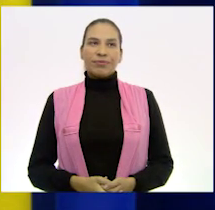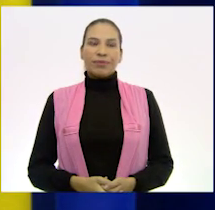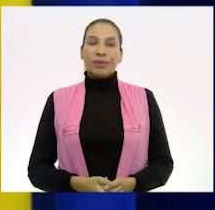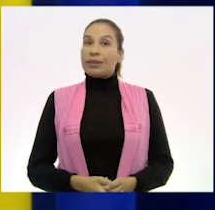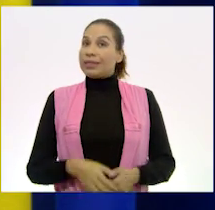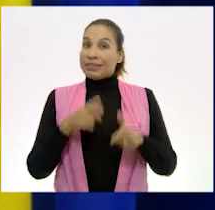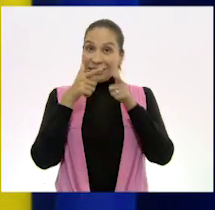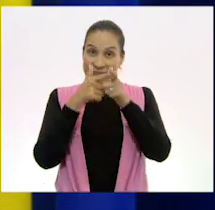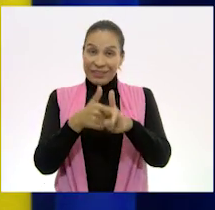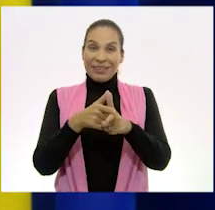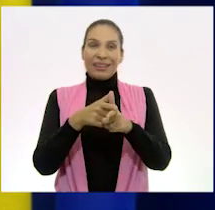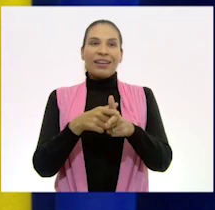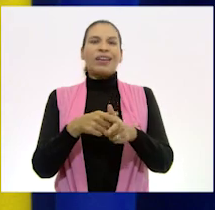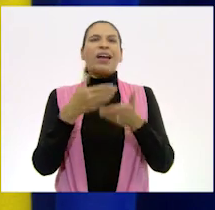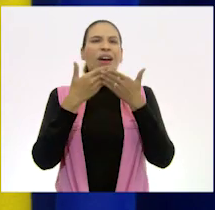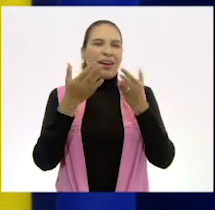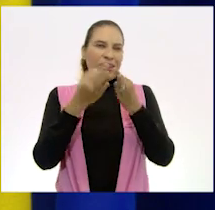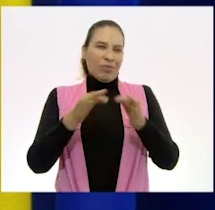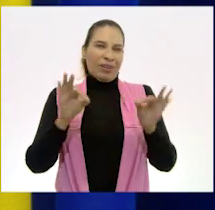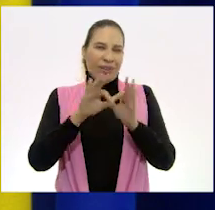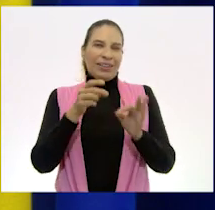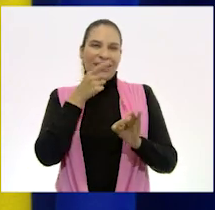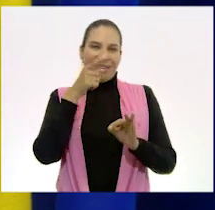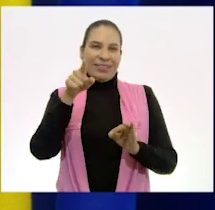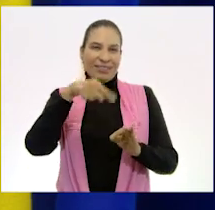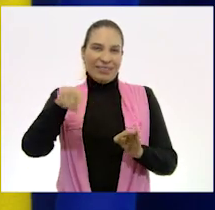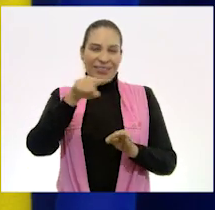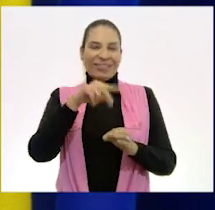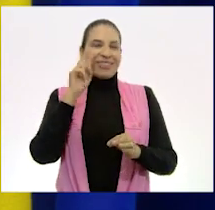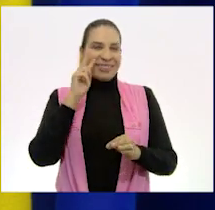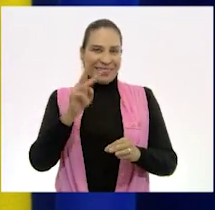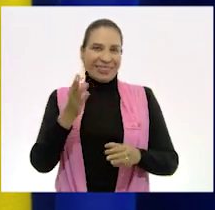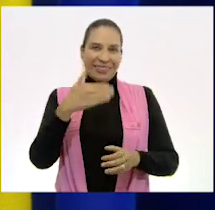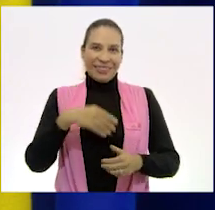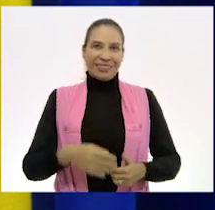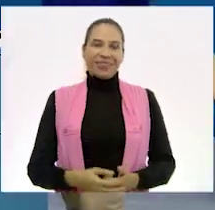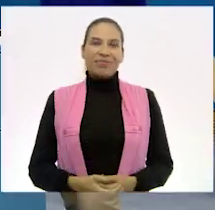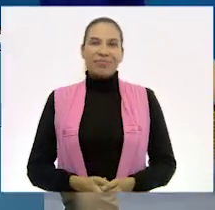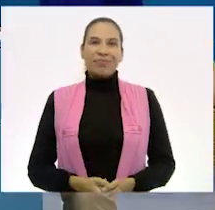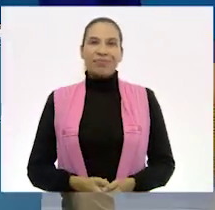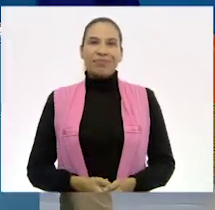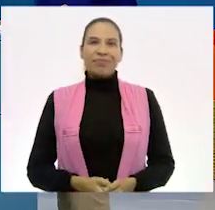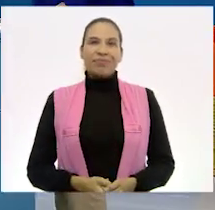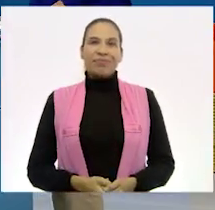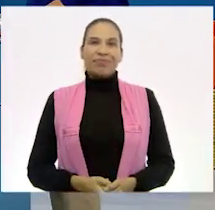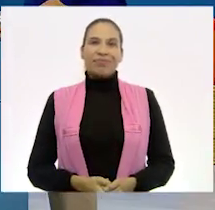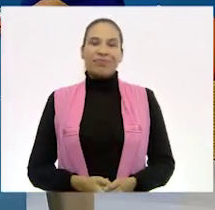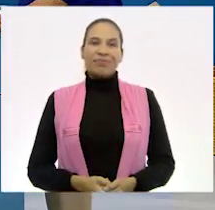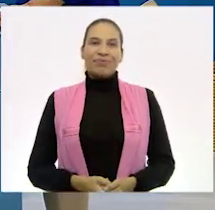¡No se muevan de su lugar! Tenemos algo muy importante para ustedes. ¡Acompáñennos!